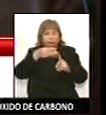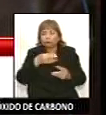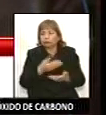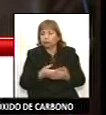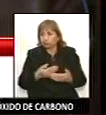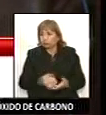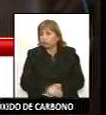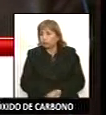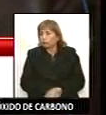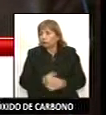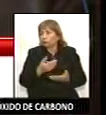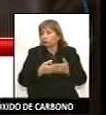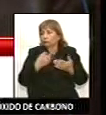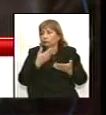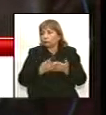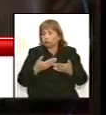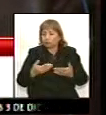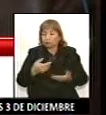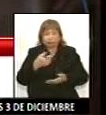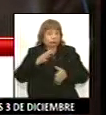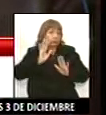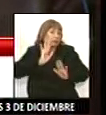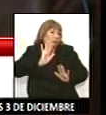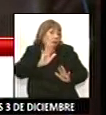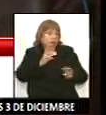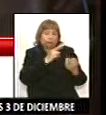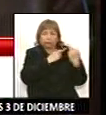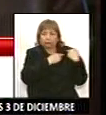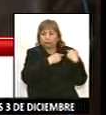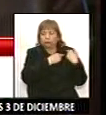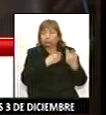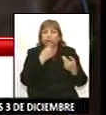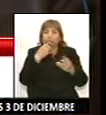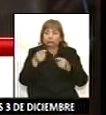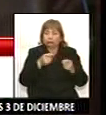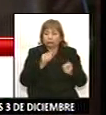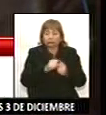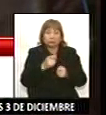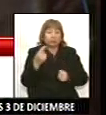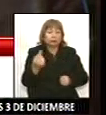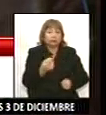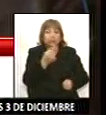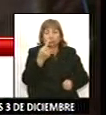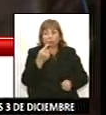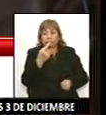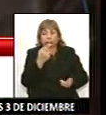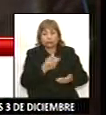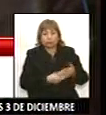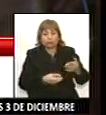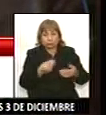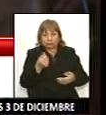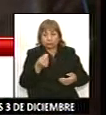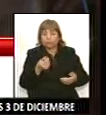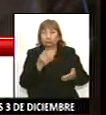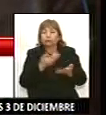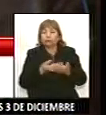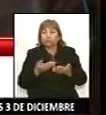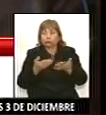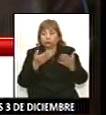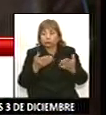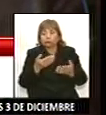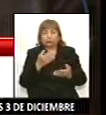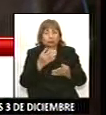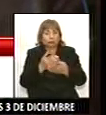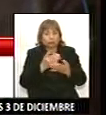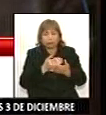entregados. Dichos recursos, bajo responsabilidad, deben ser destinados solo a los fines para los cuales se autoriza su otorgamiento, conforme